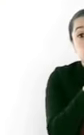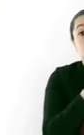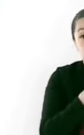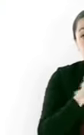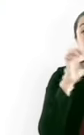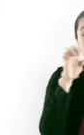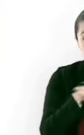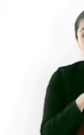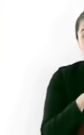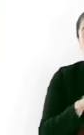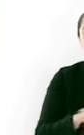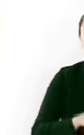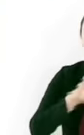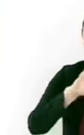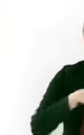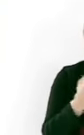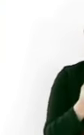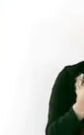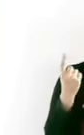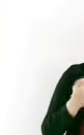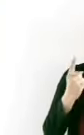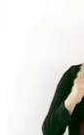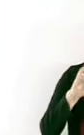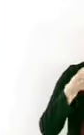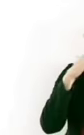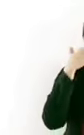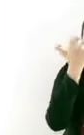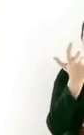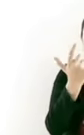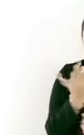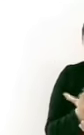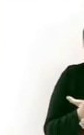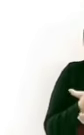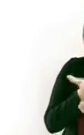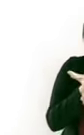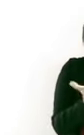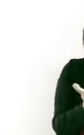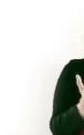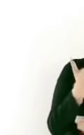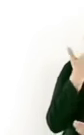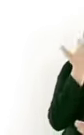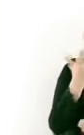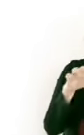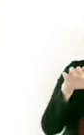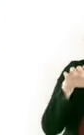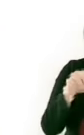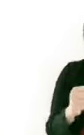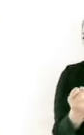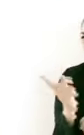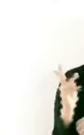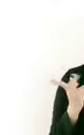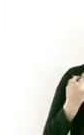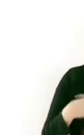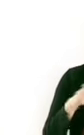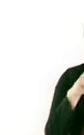que solicitaban ingresos 1.000 estudiantes y había